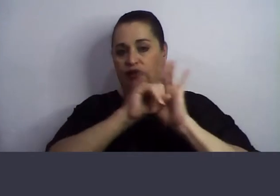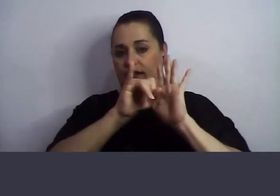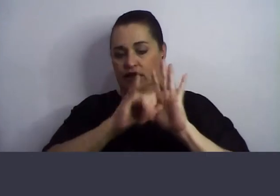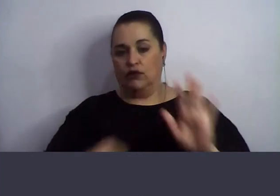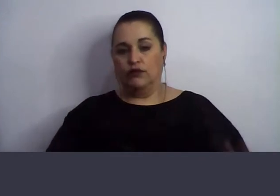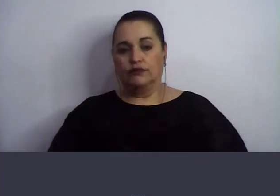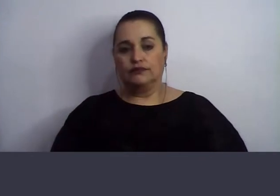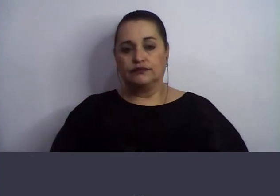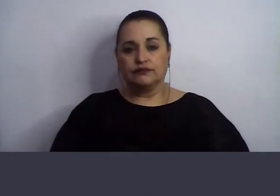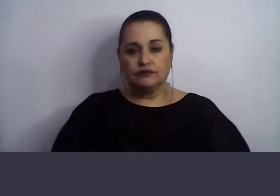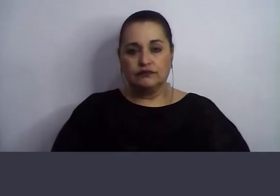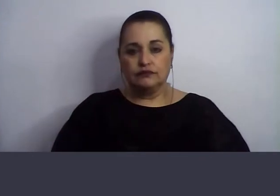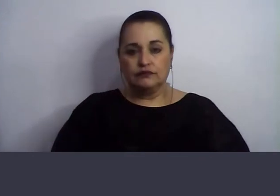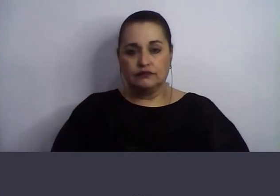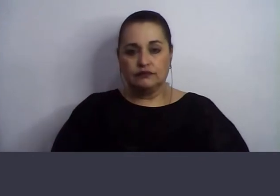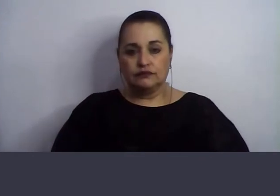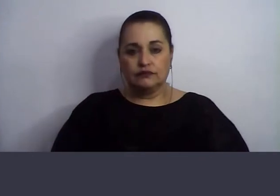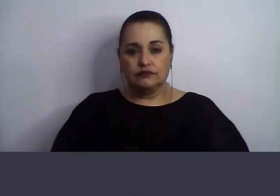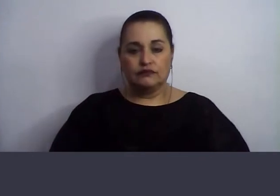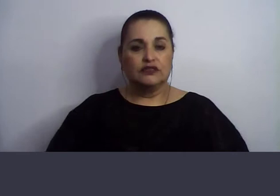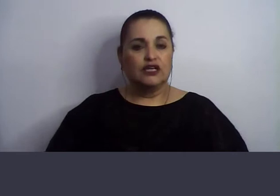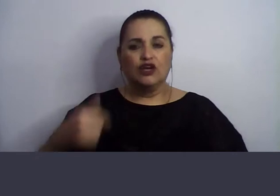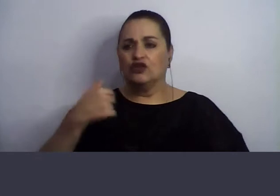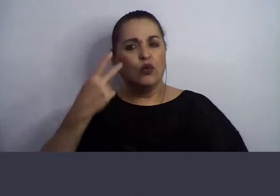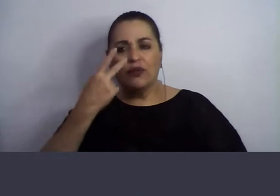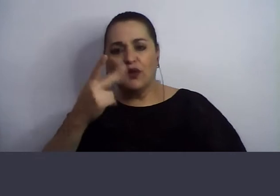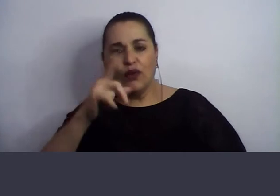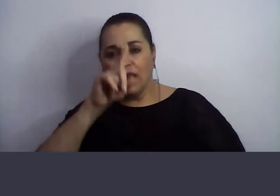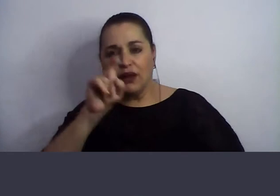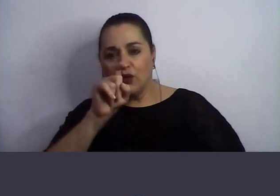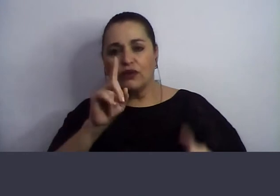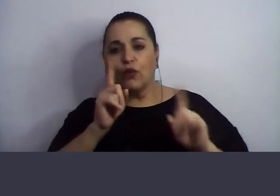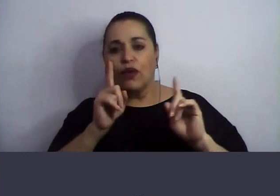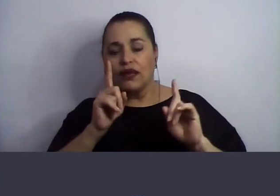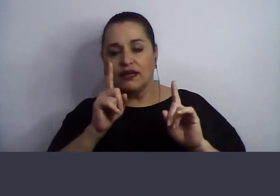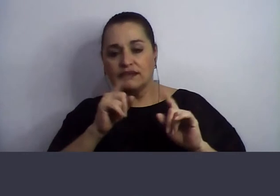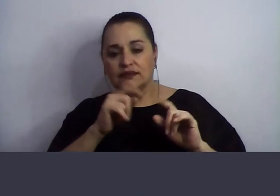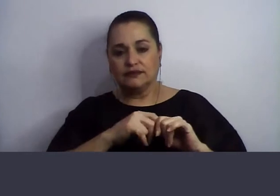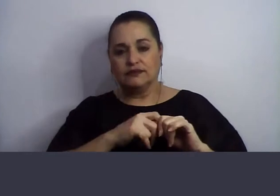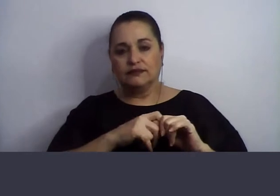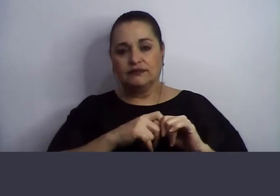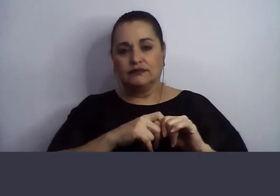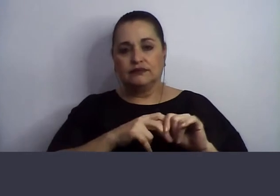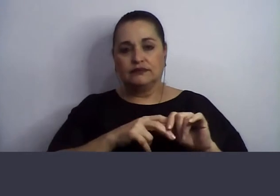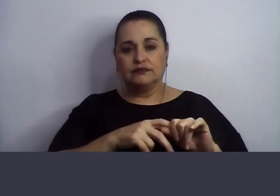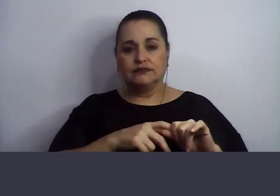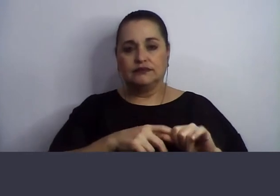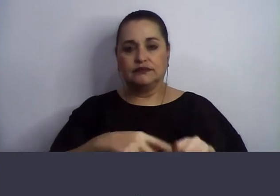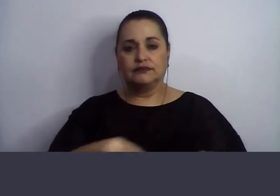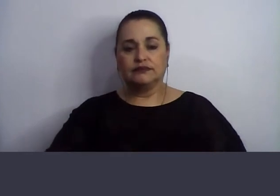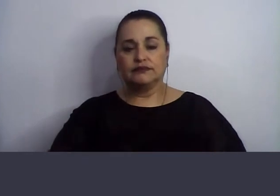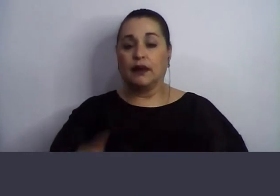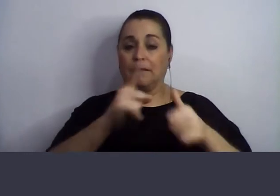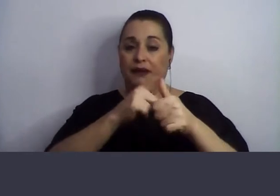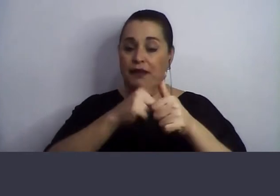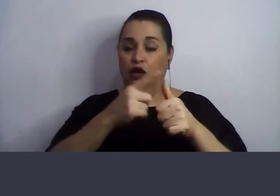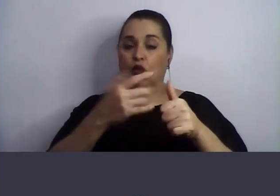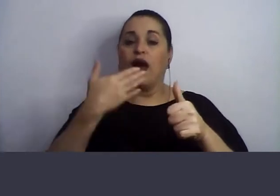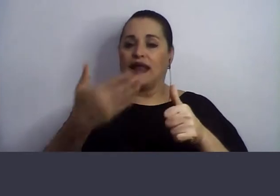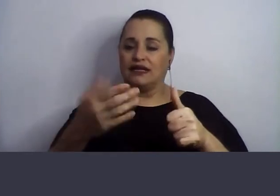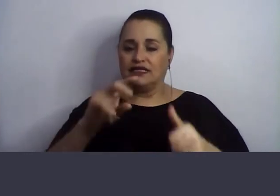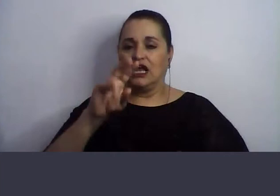tal vez si me ayuda Cristian porque no la ubico claro que sí primeramente agradecerle a don